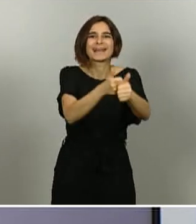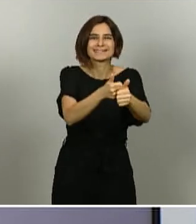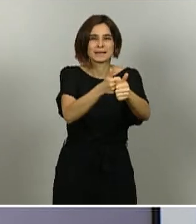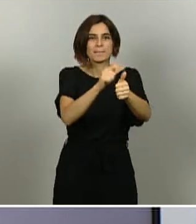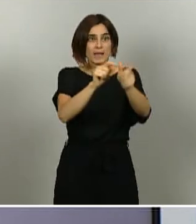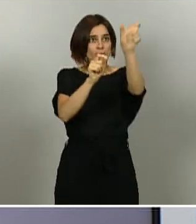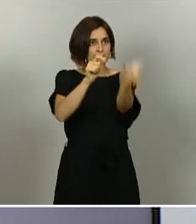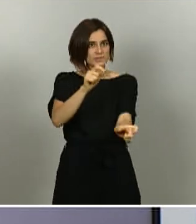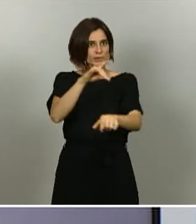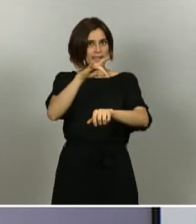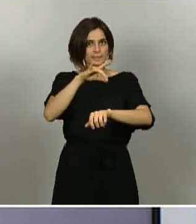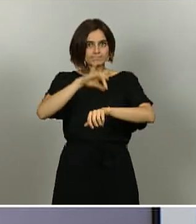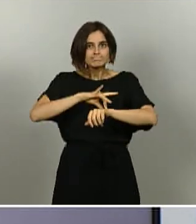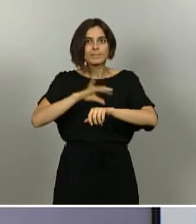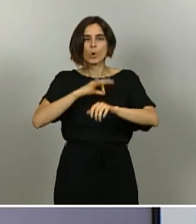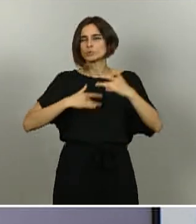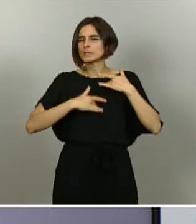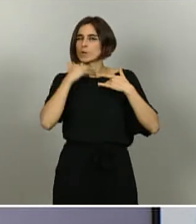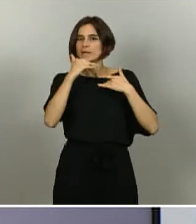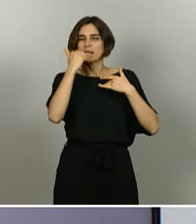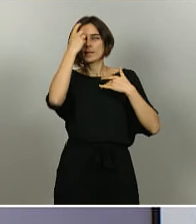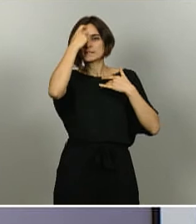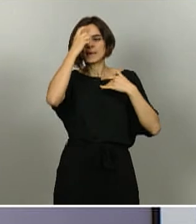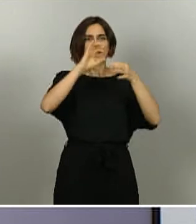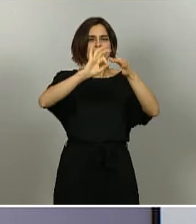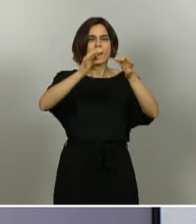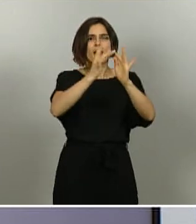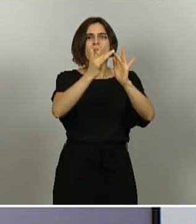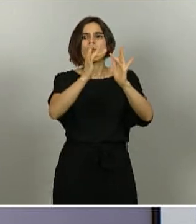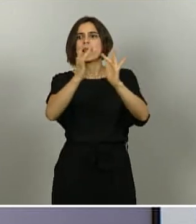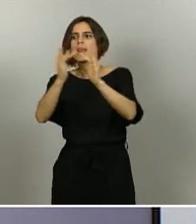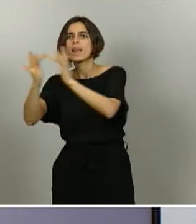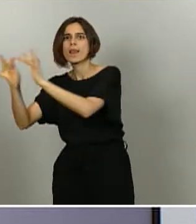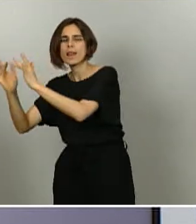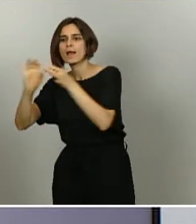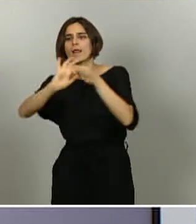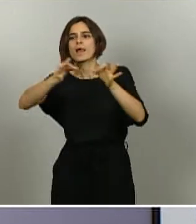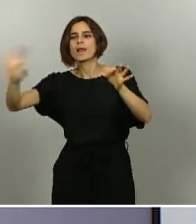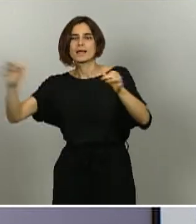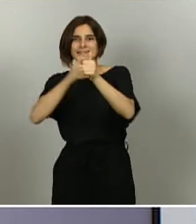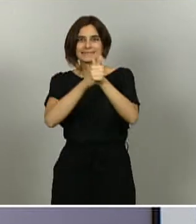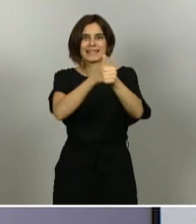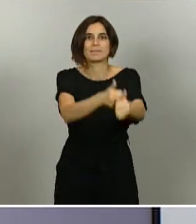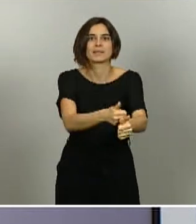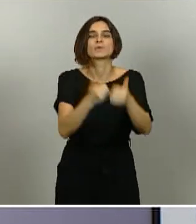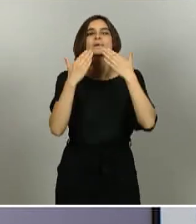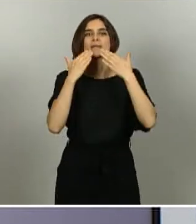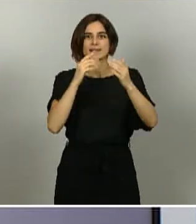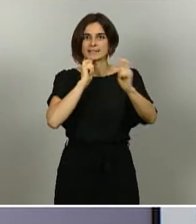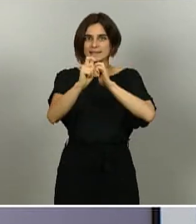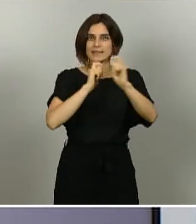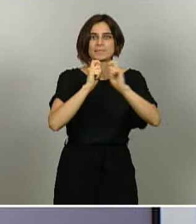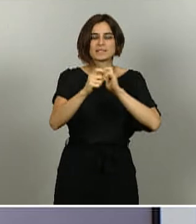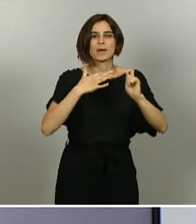los que a través de entrevistas con los casos pueden identificar contactos de riesgo, contactos estrechos. No